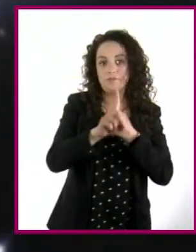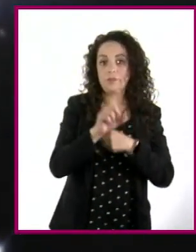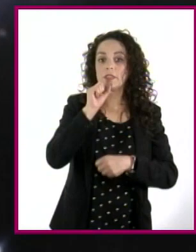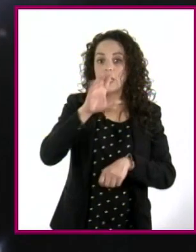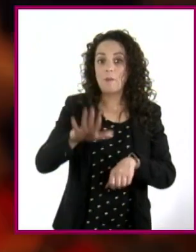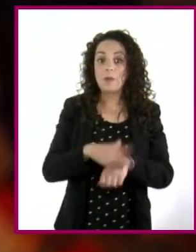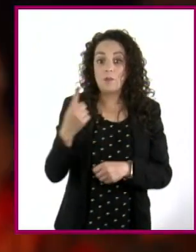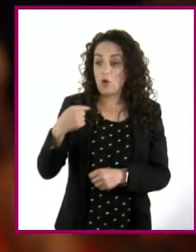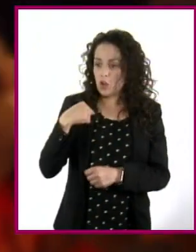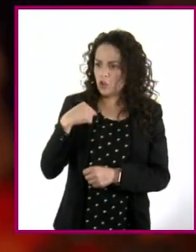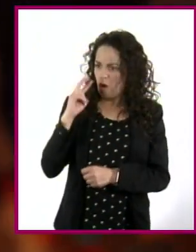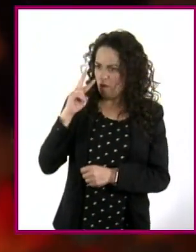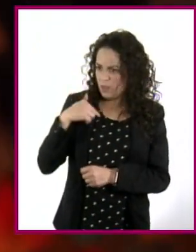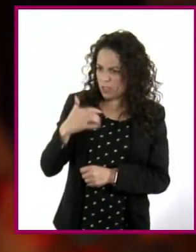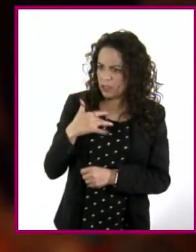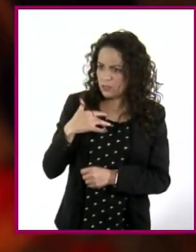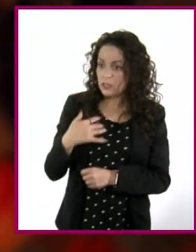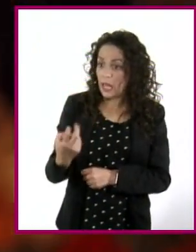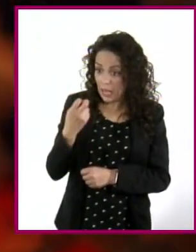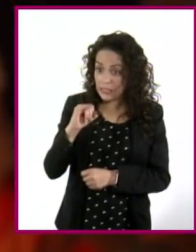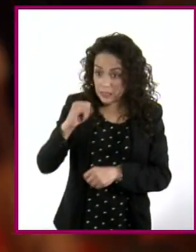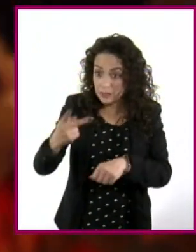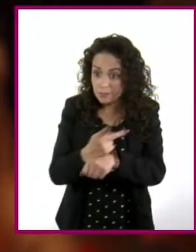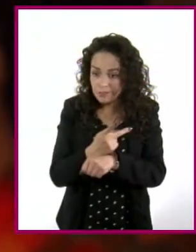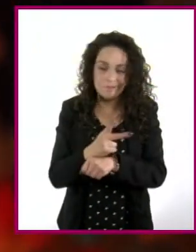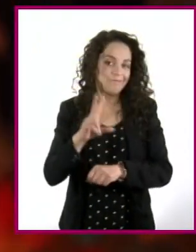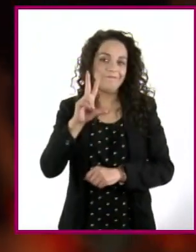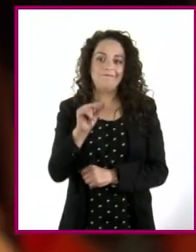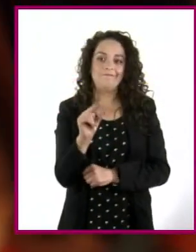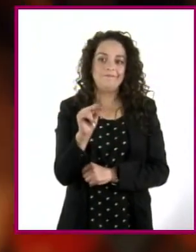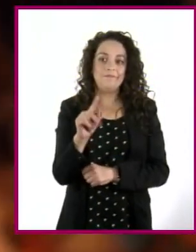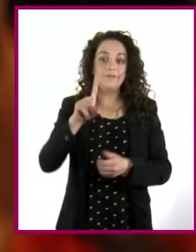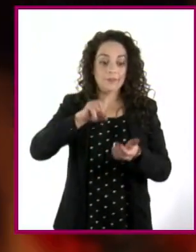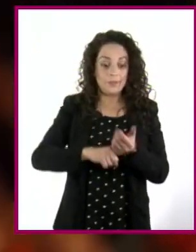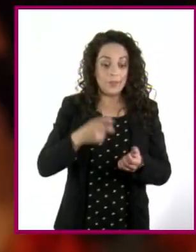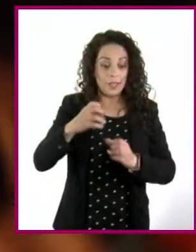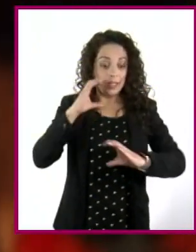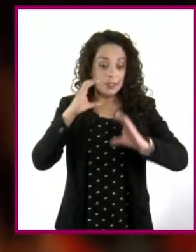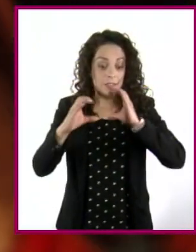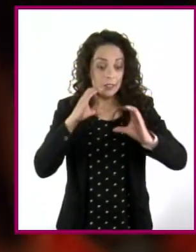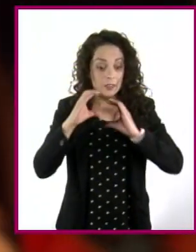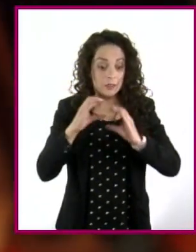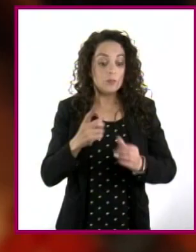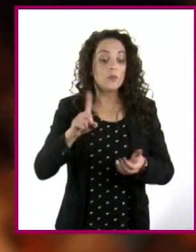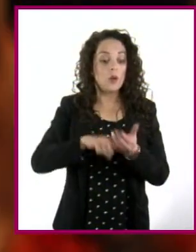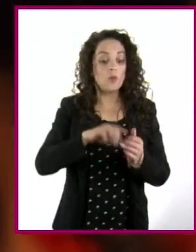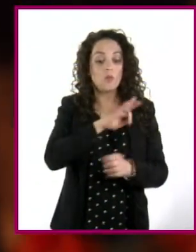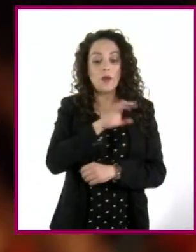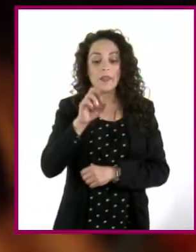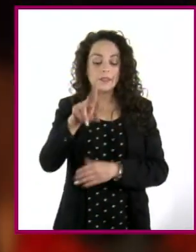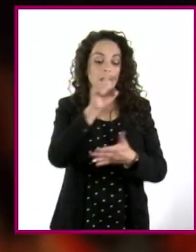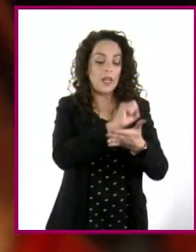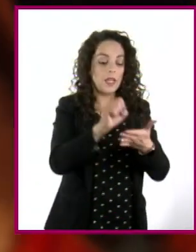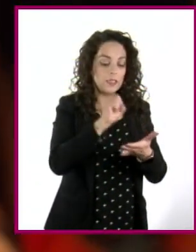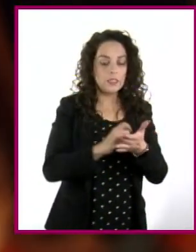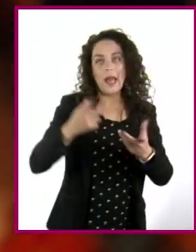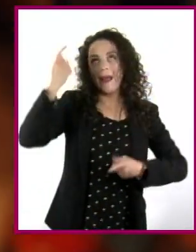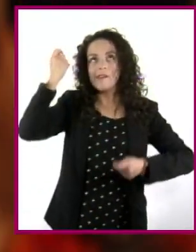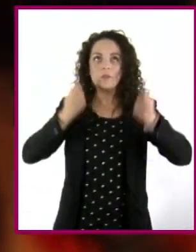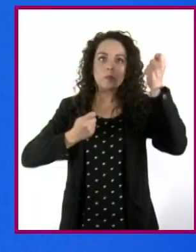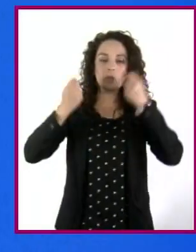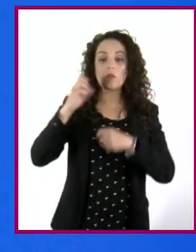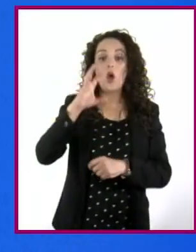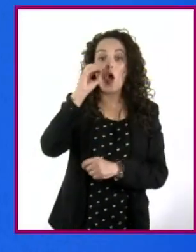es lo que ocurre. La comunicación interpersonal engloba categorías como la comunicación escrita, los gestos o la lectura